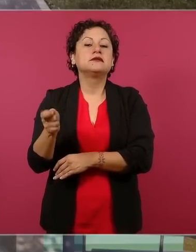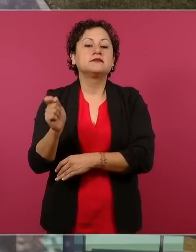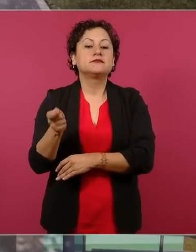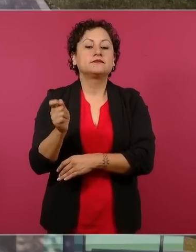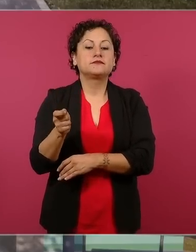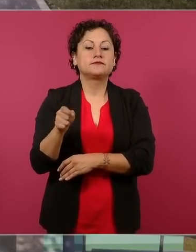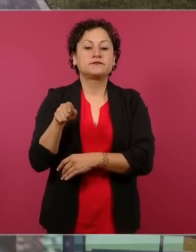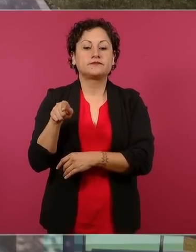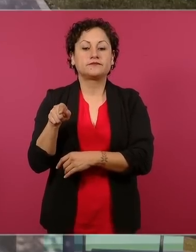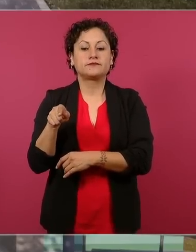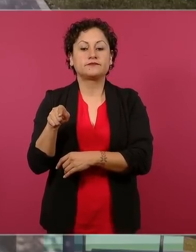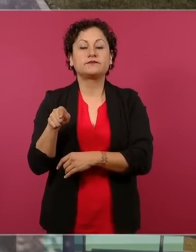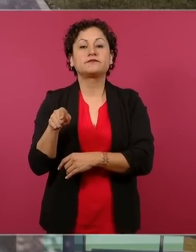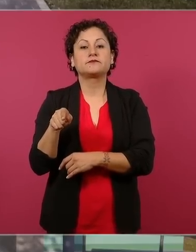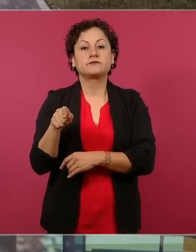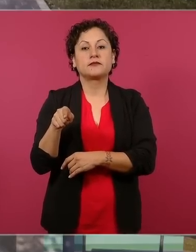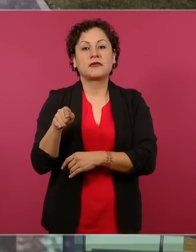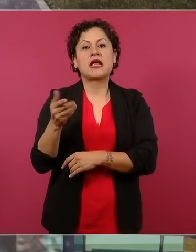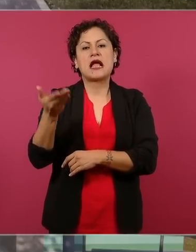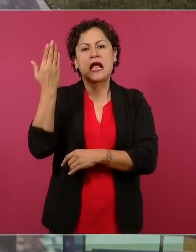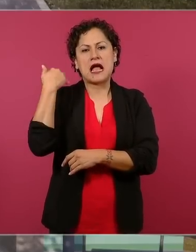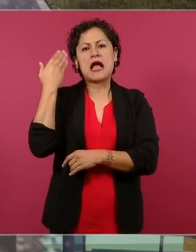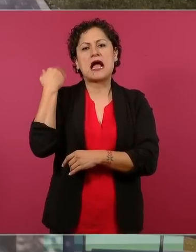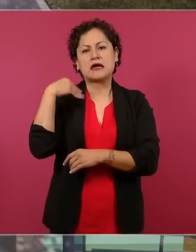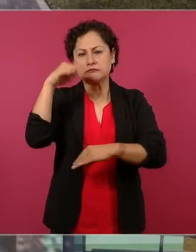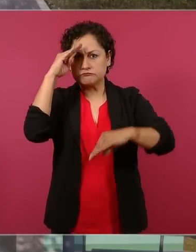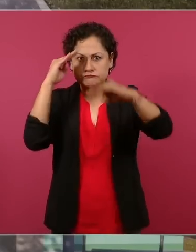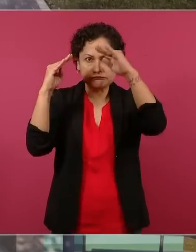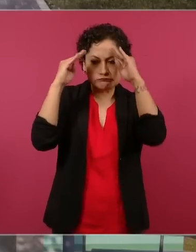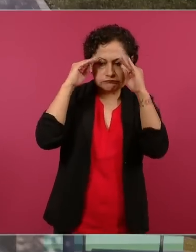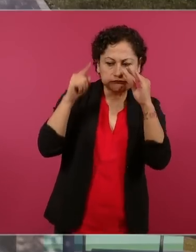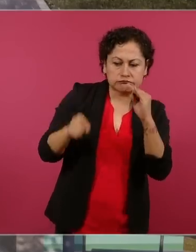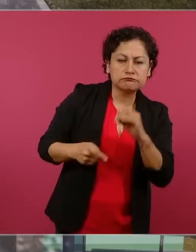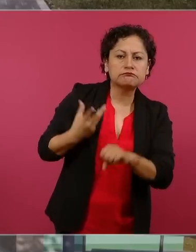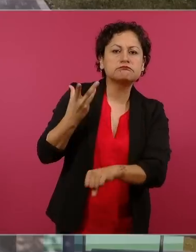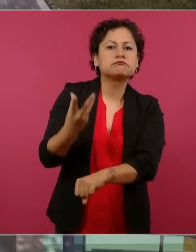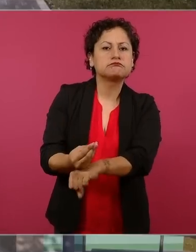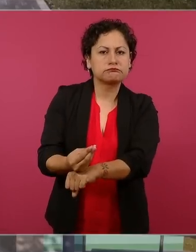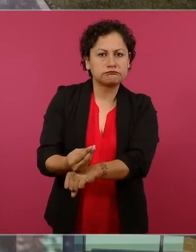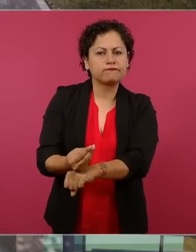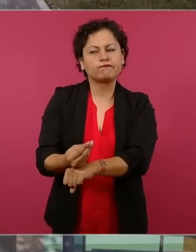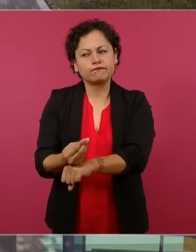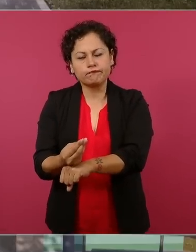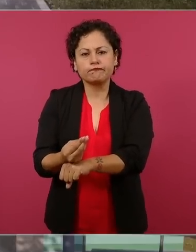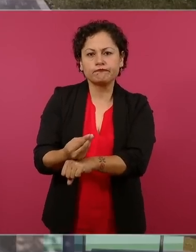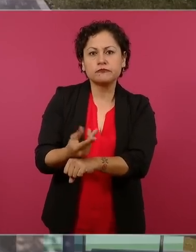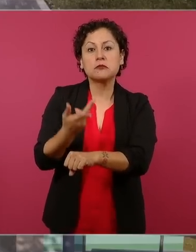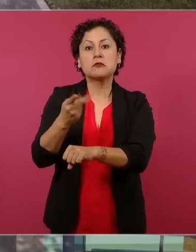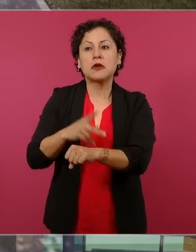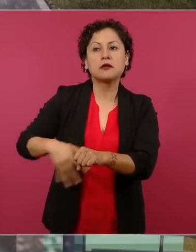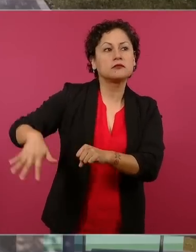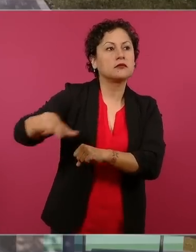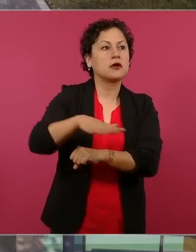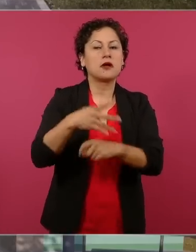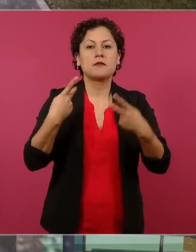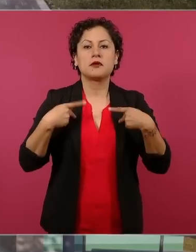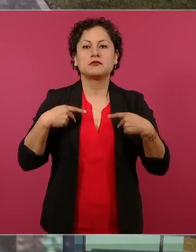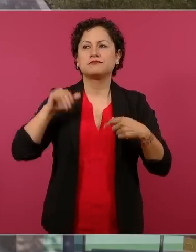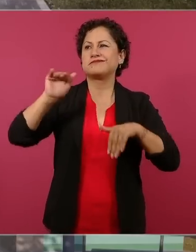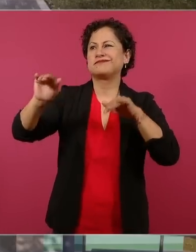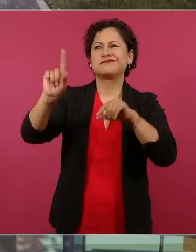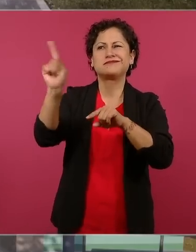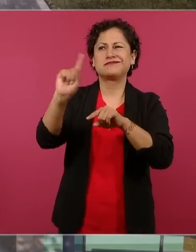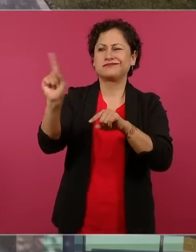se había planteado obras para su fortalecimiento, pero la población se buscó un acuerdo para que se demoliera y se construyera